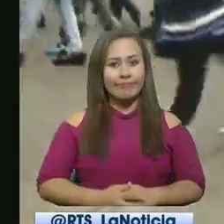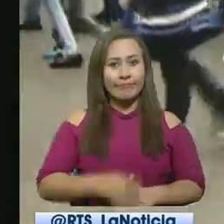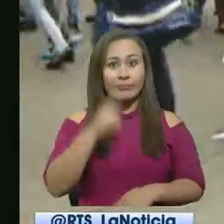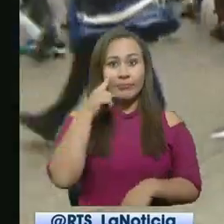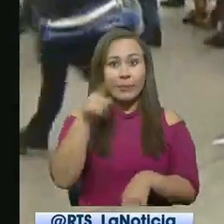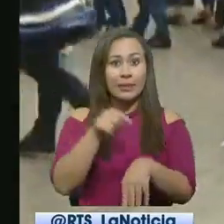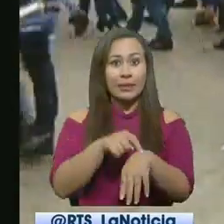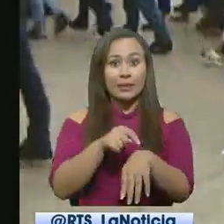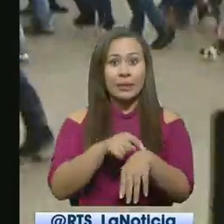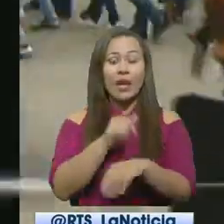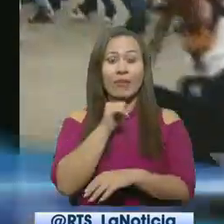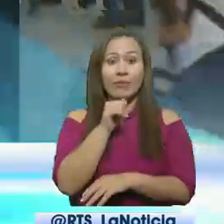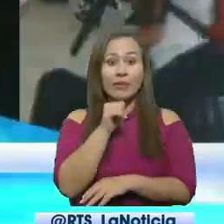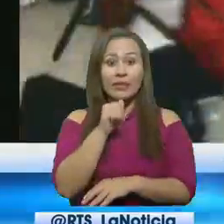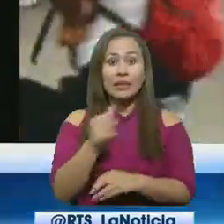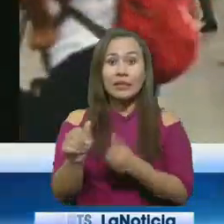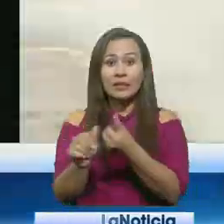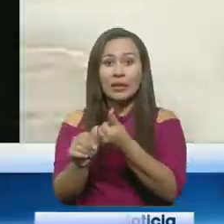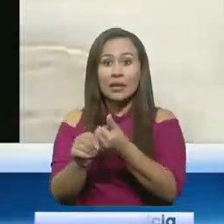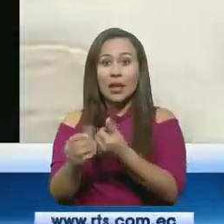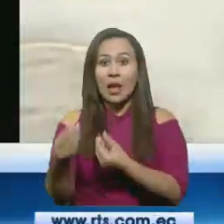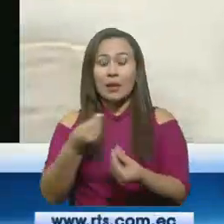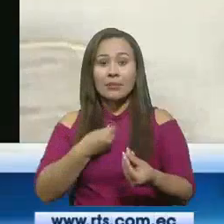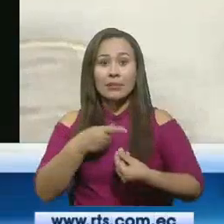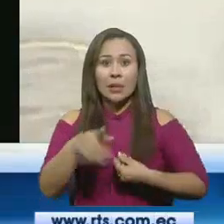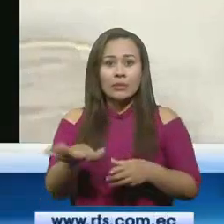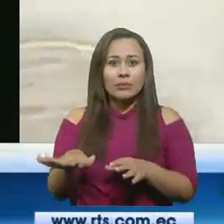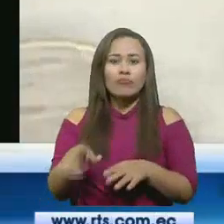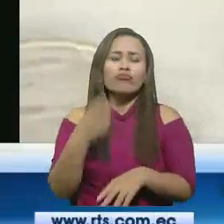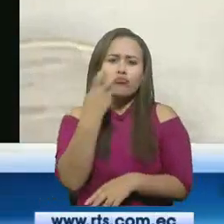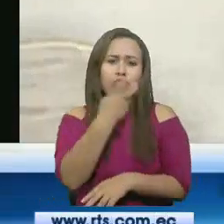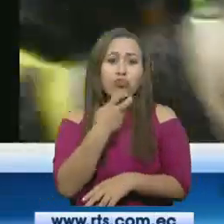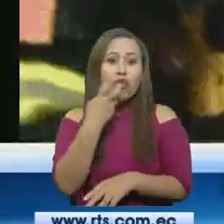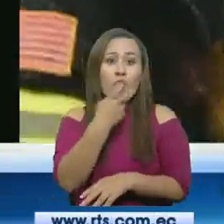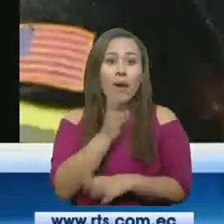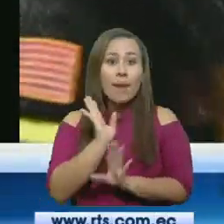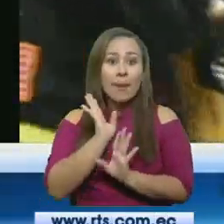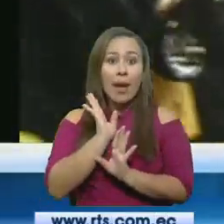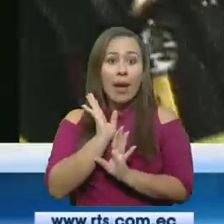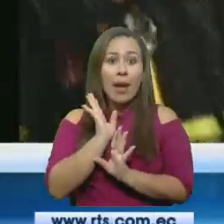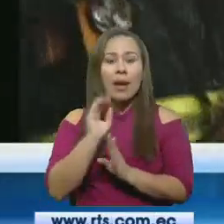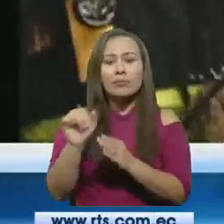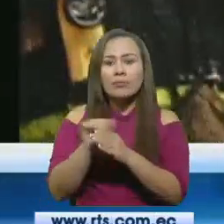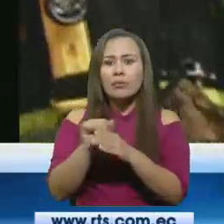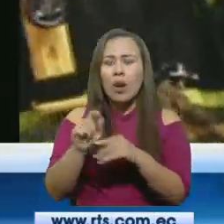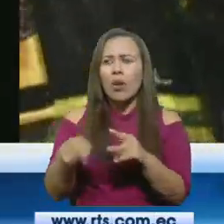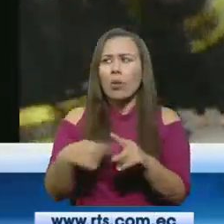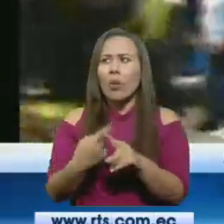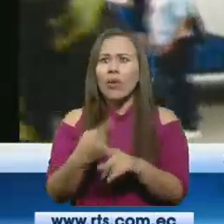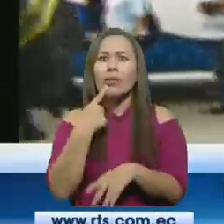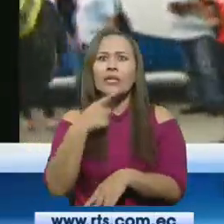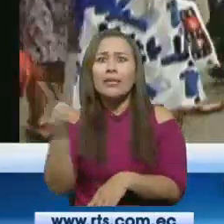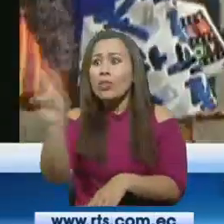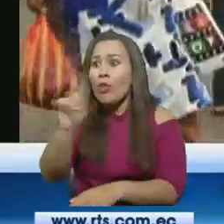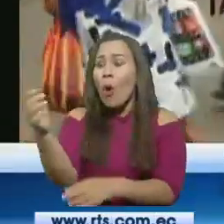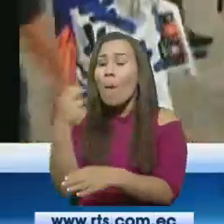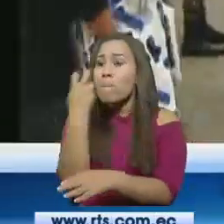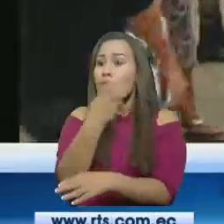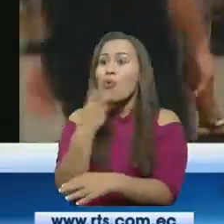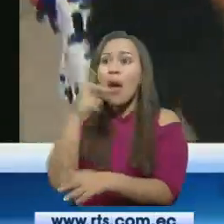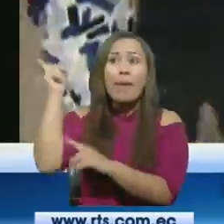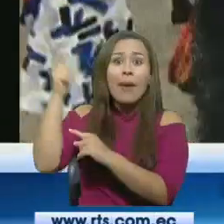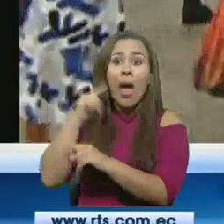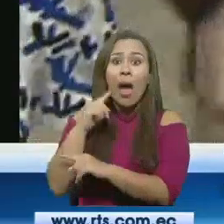Faltaban 20 minutos para la activación de un terremoto simulado cuando las alertas dejaron de ser un ensayo y